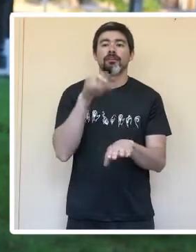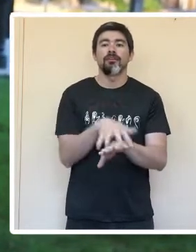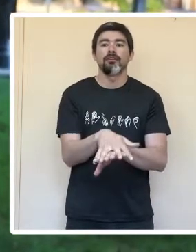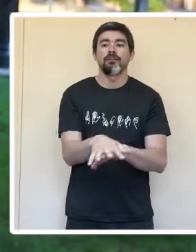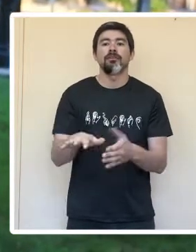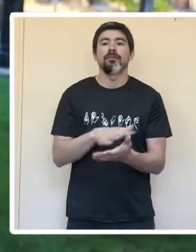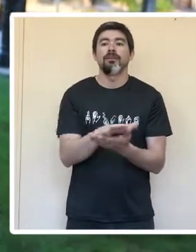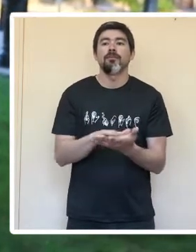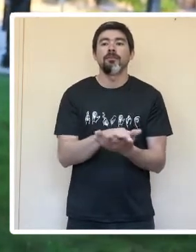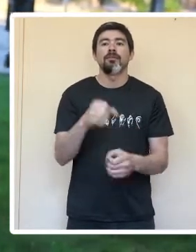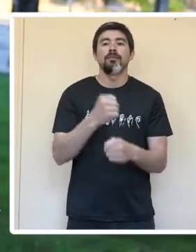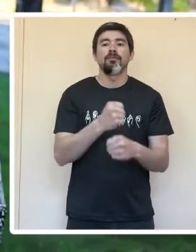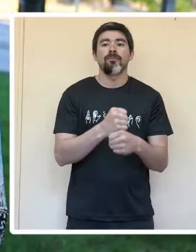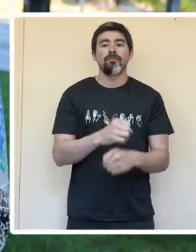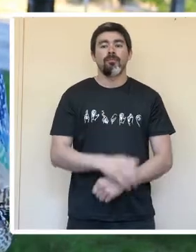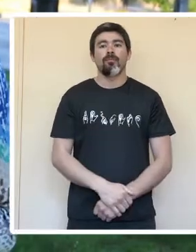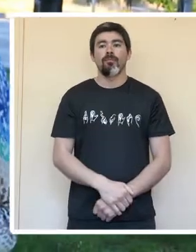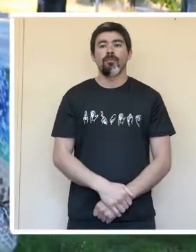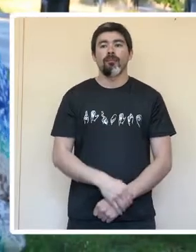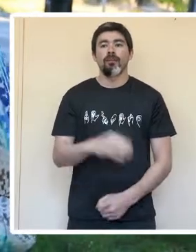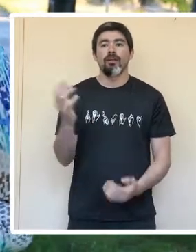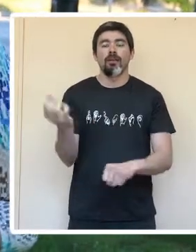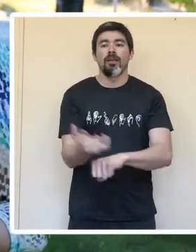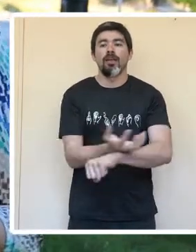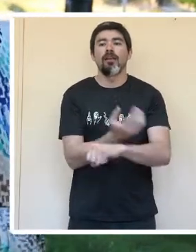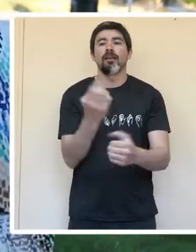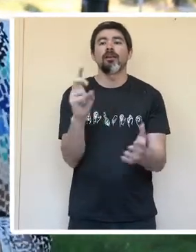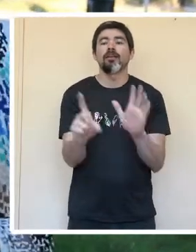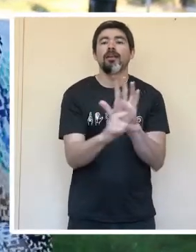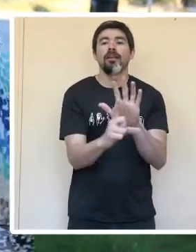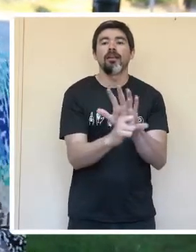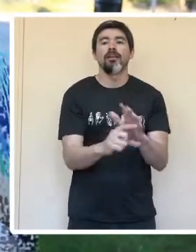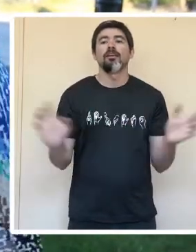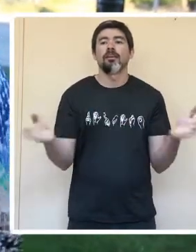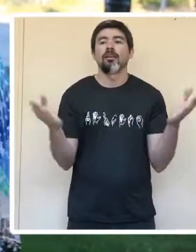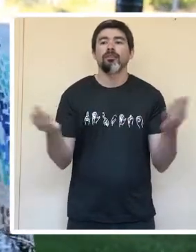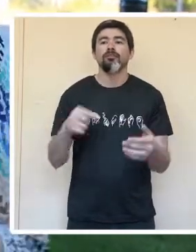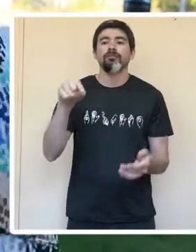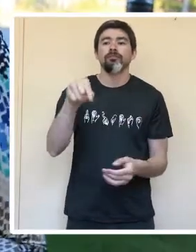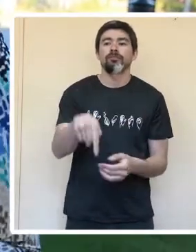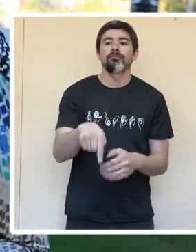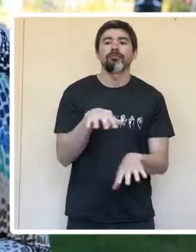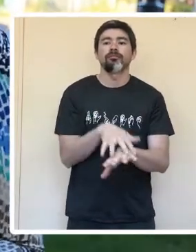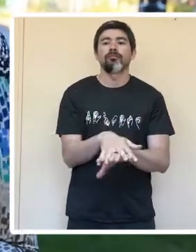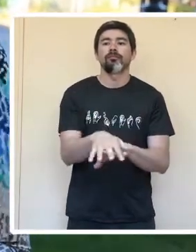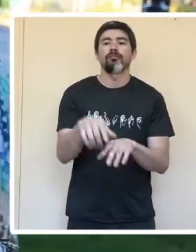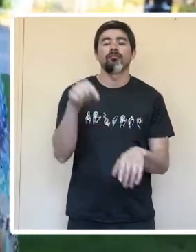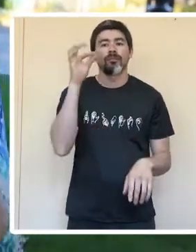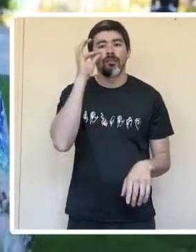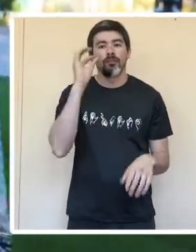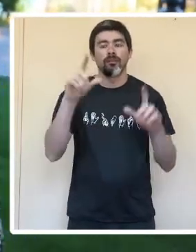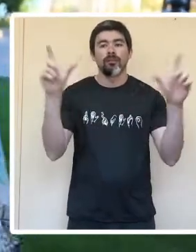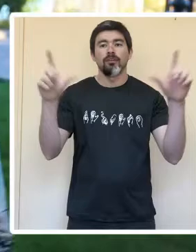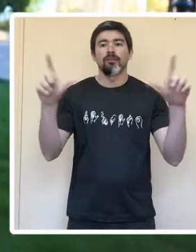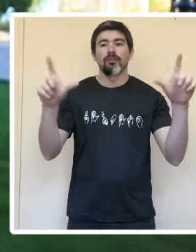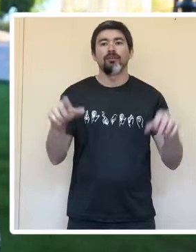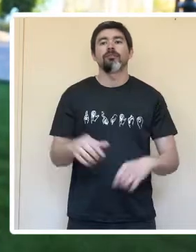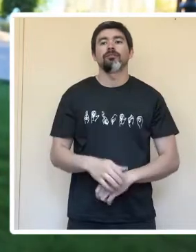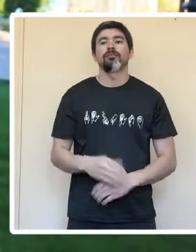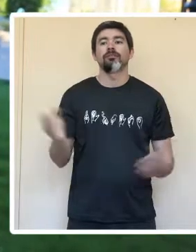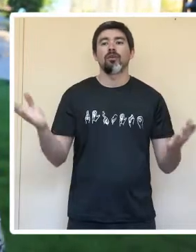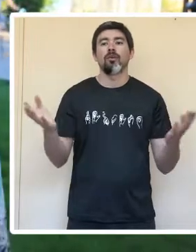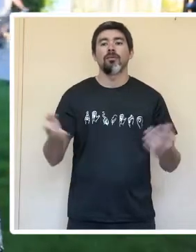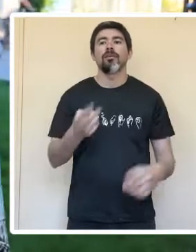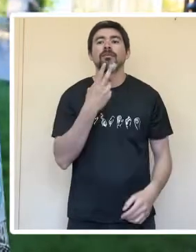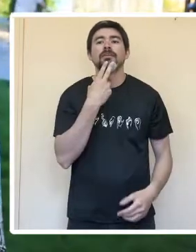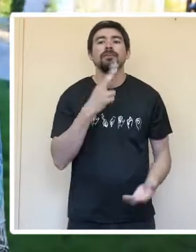integrarse, por ejemplo, al mundo laboral. Y si bien existe una ley que fomenta esta integración, veremos en este